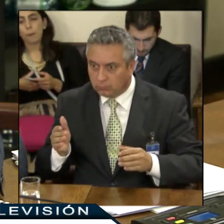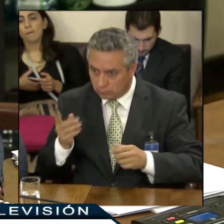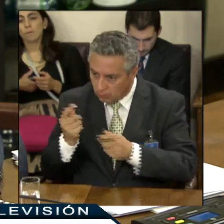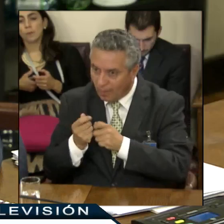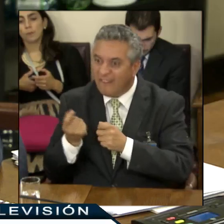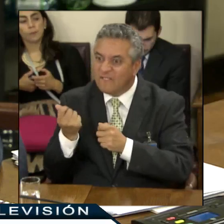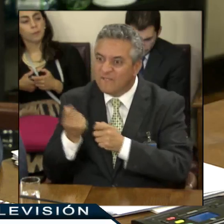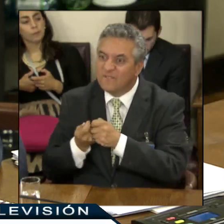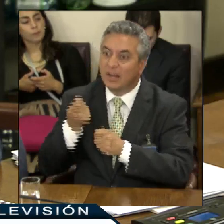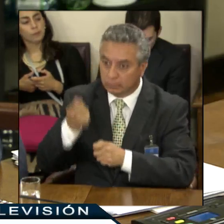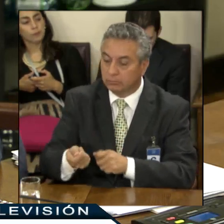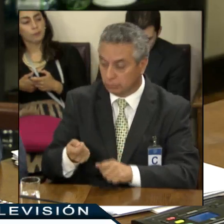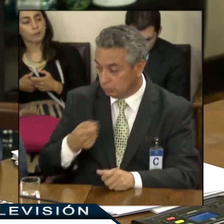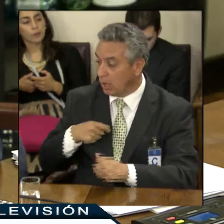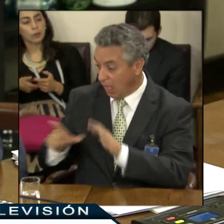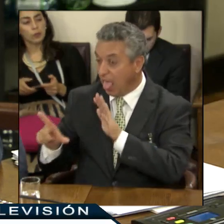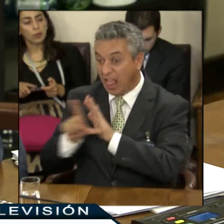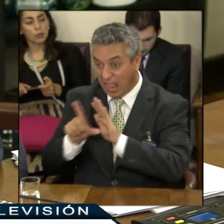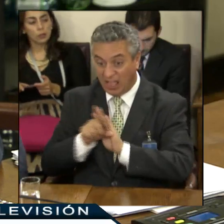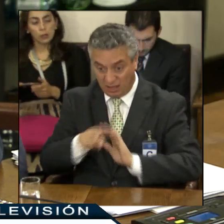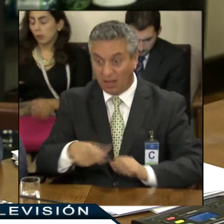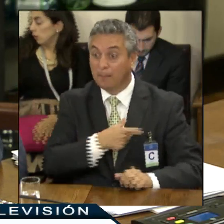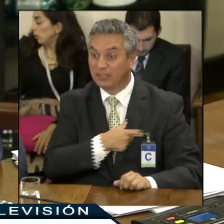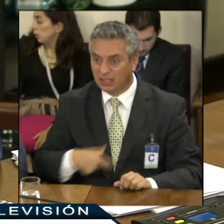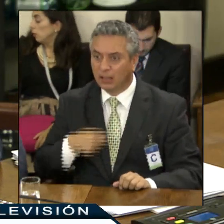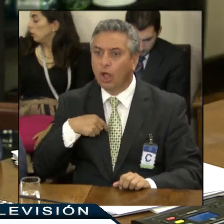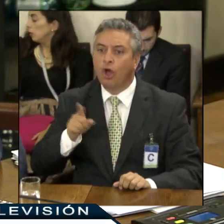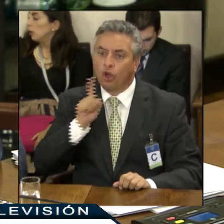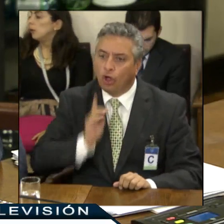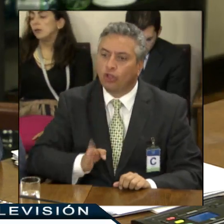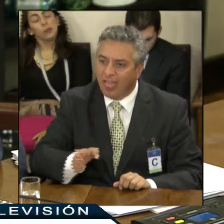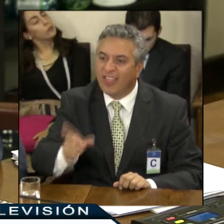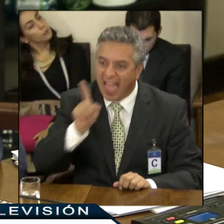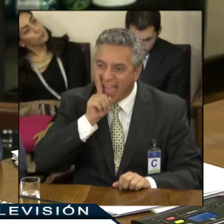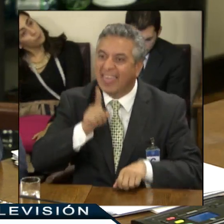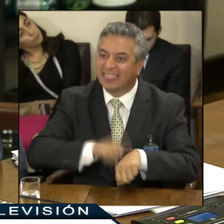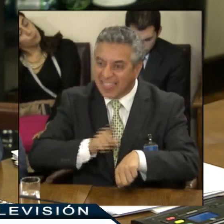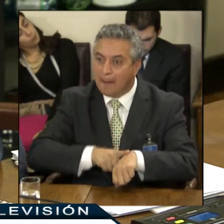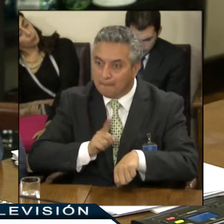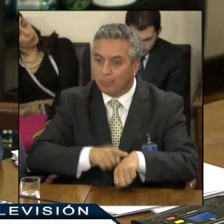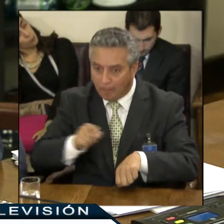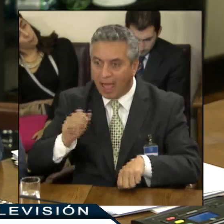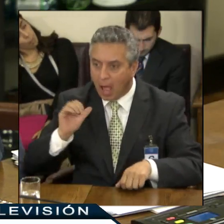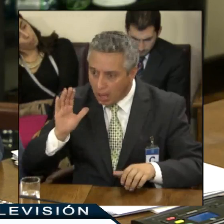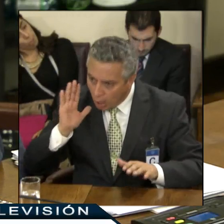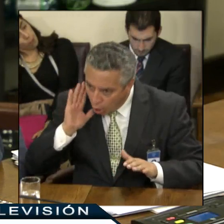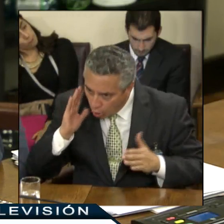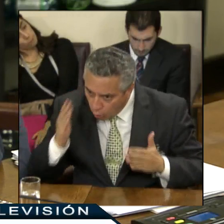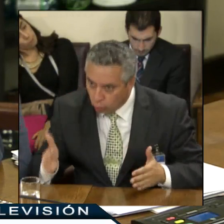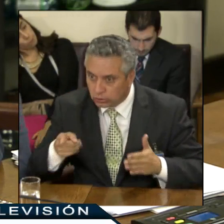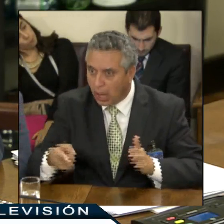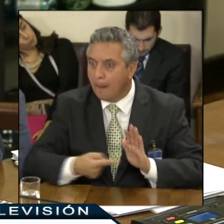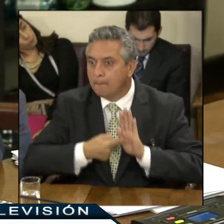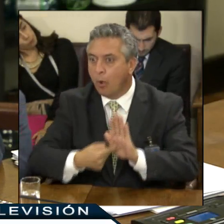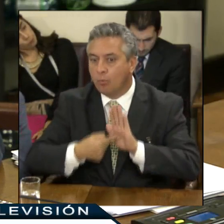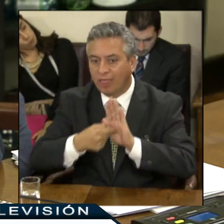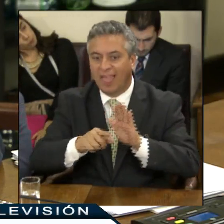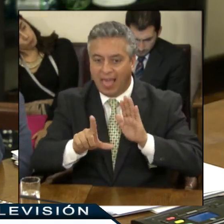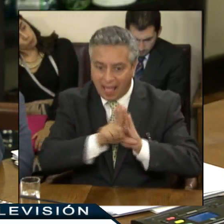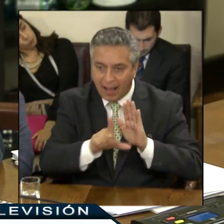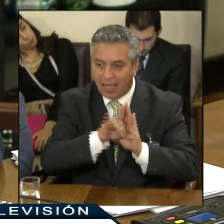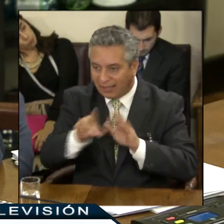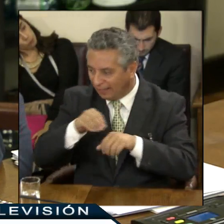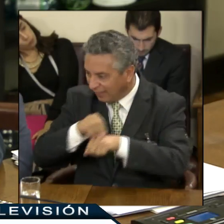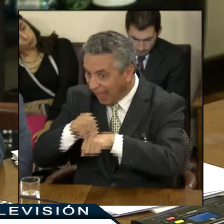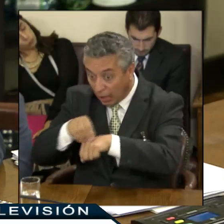ley presidente eh todavía tenemos tiempo eh Para que nos escuchen mediante las propuestas de ley las indicaciones que